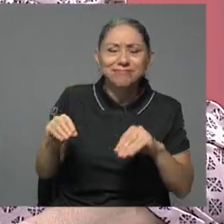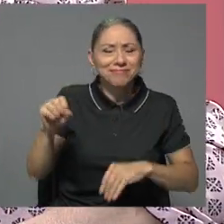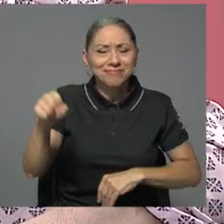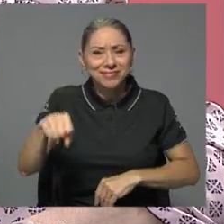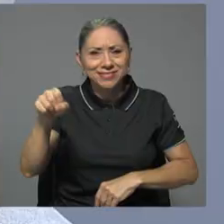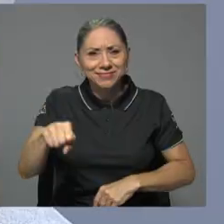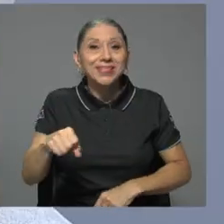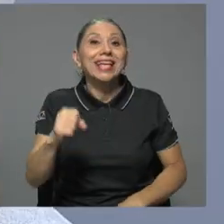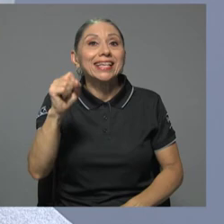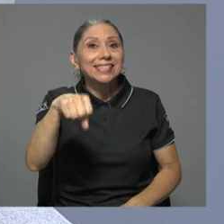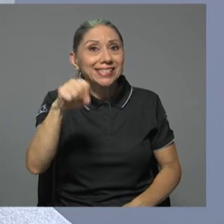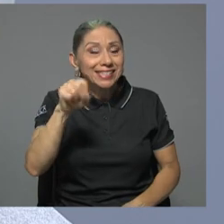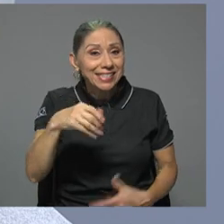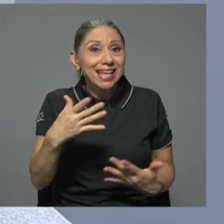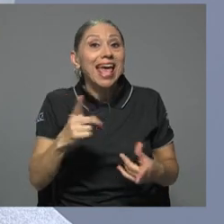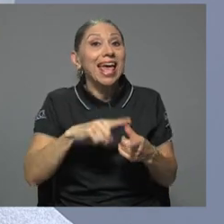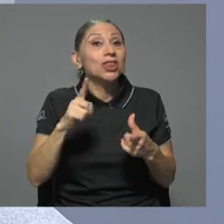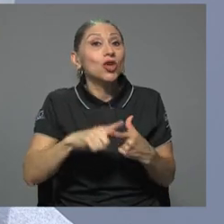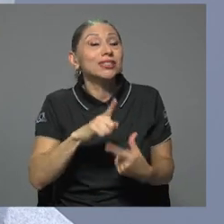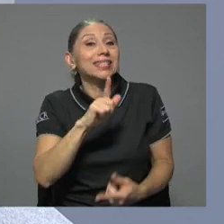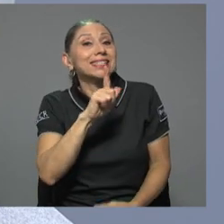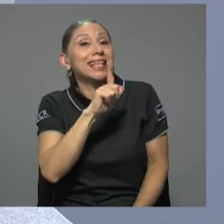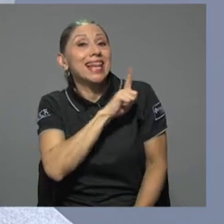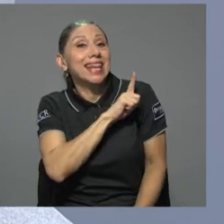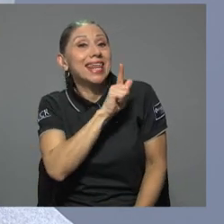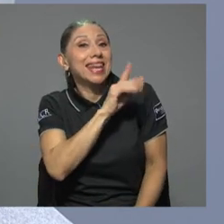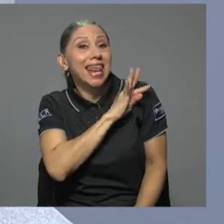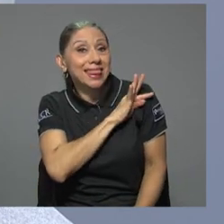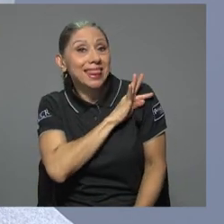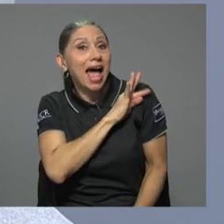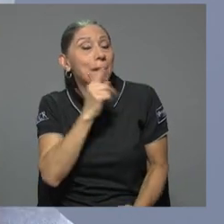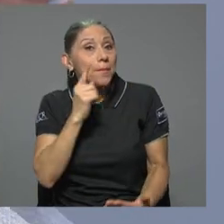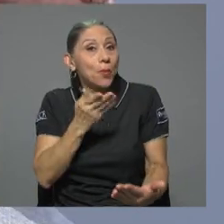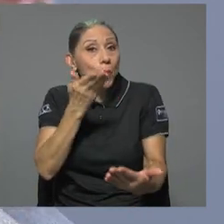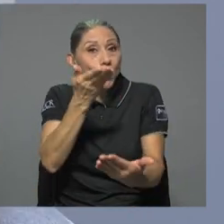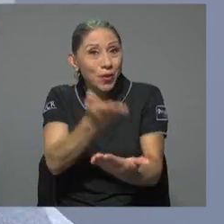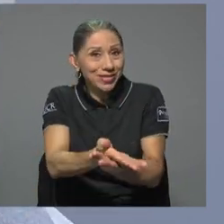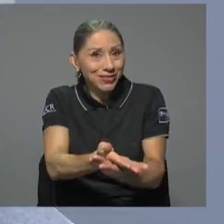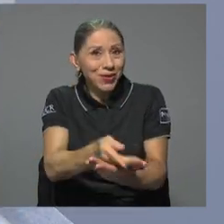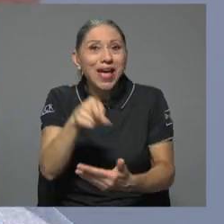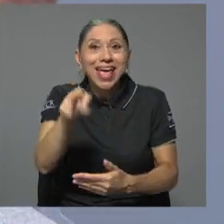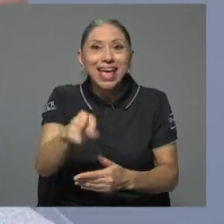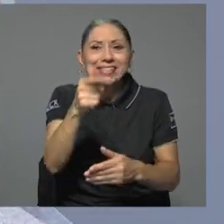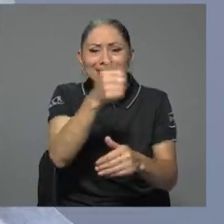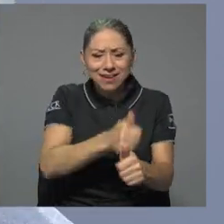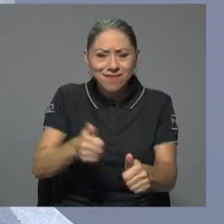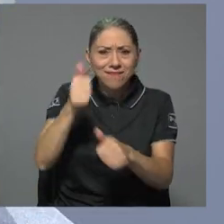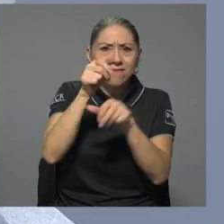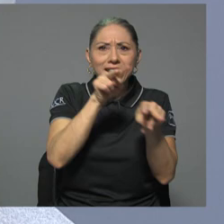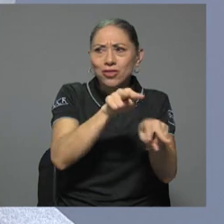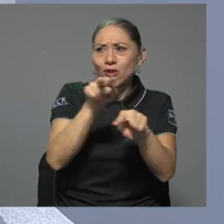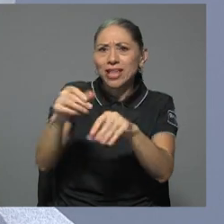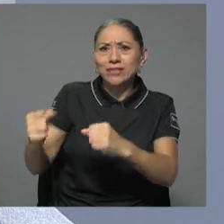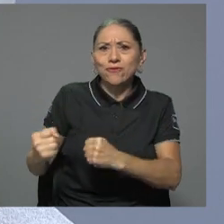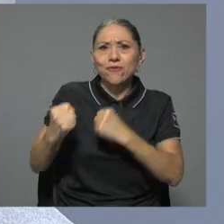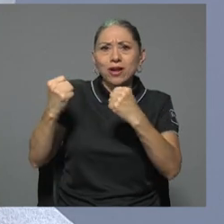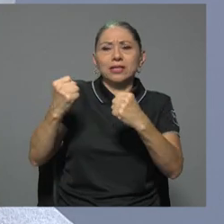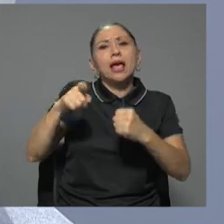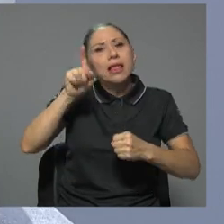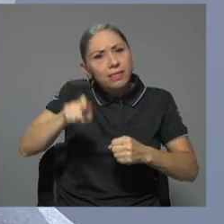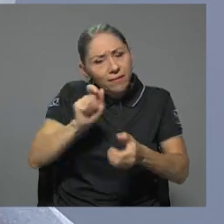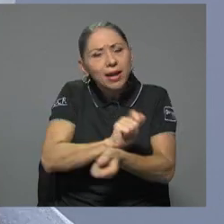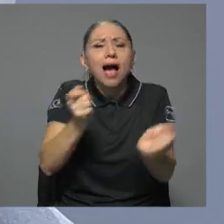y entonces doña alineada ha propuesto estas victorias fuertes evidentemente tenemos que ir a cambiar la calidad el